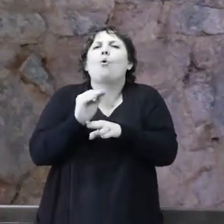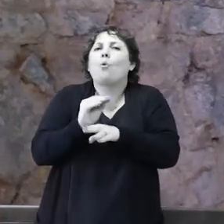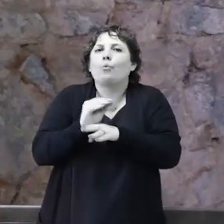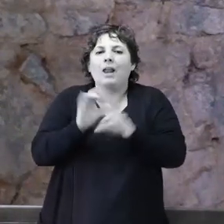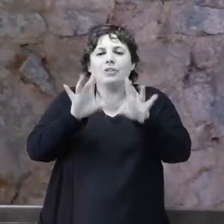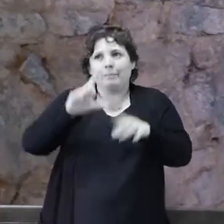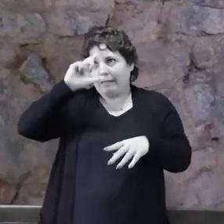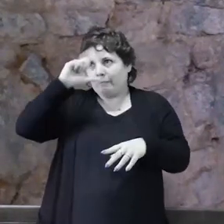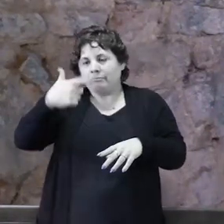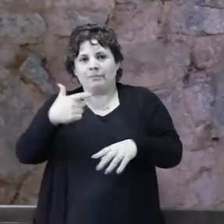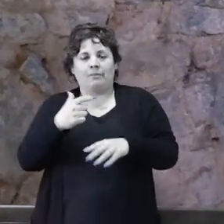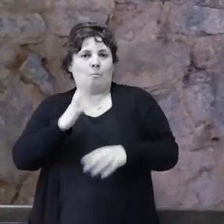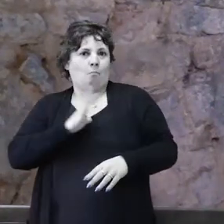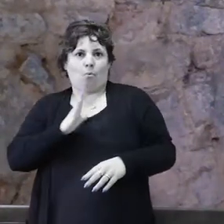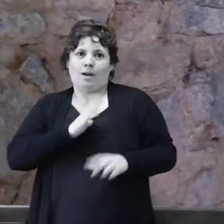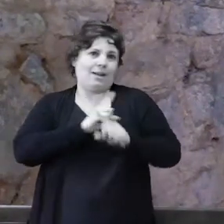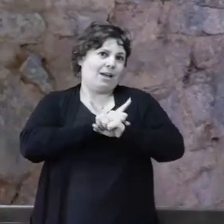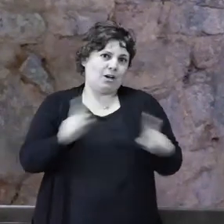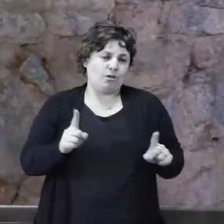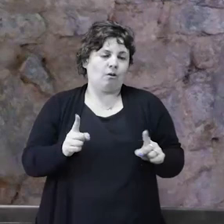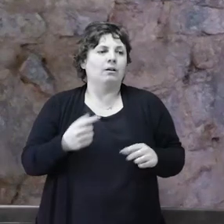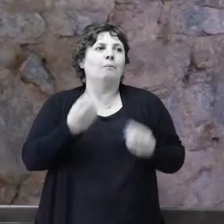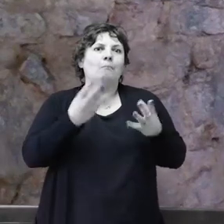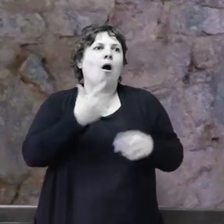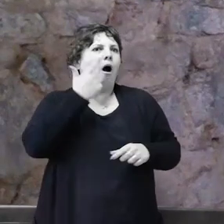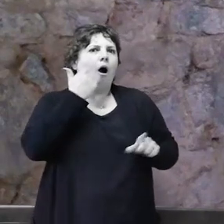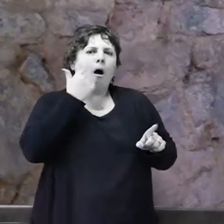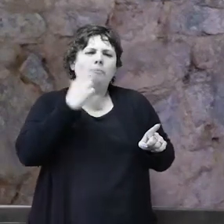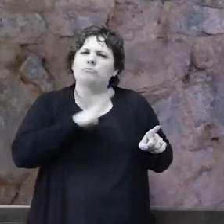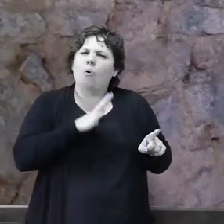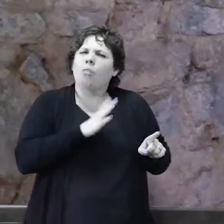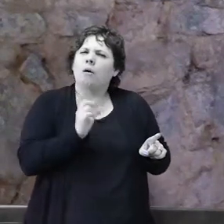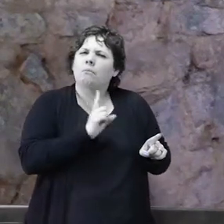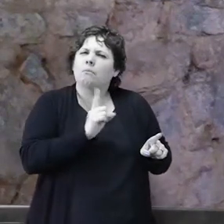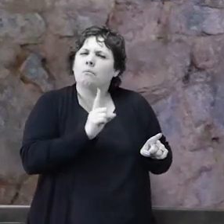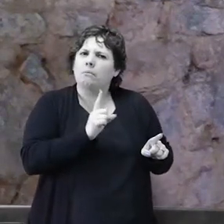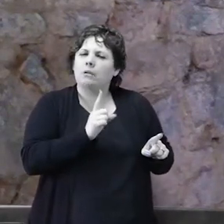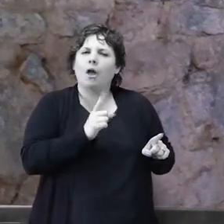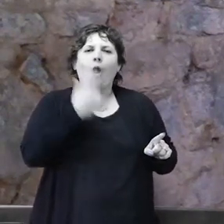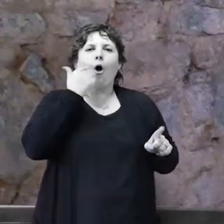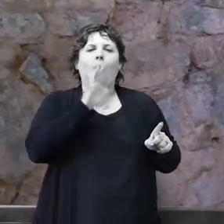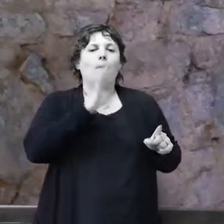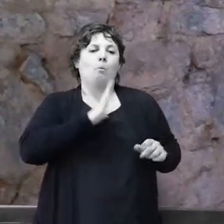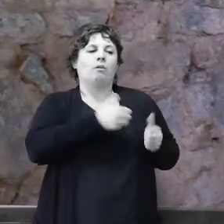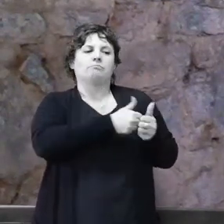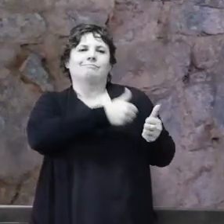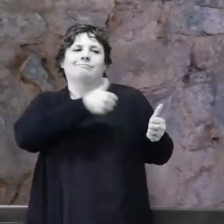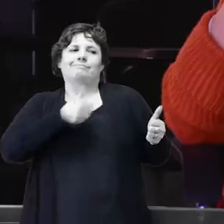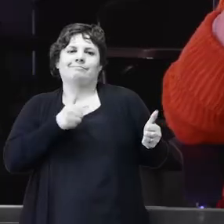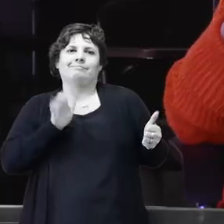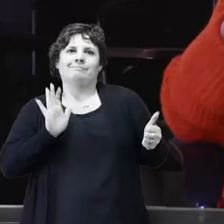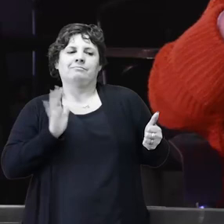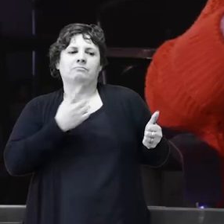las mujeres. Vos ya lo dijiste, los hombres como que no han... las mujeres se corrieron y los hombres no, parecería,